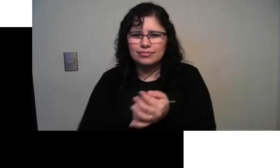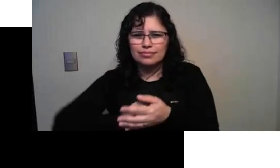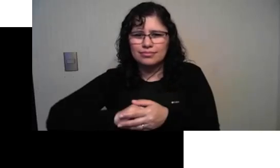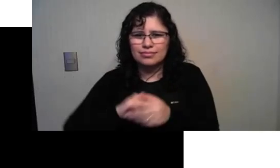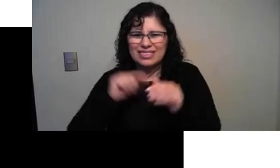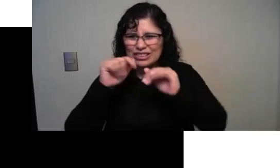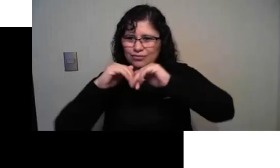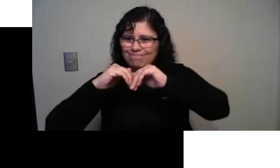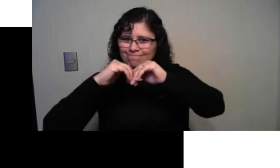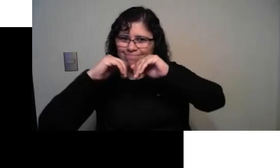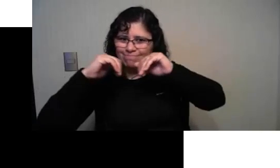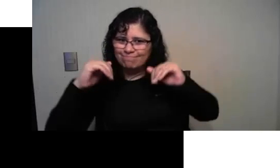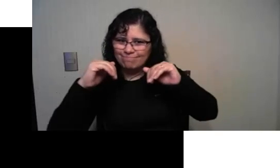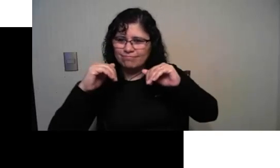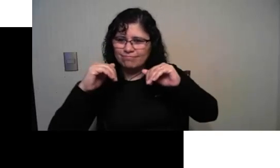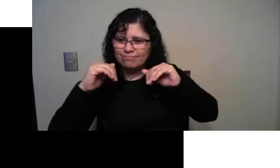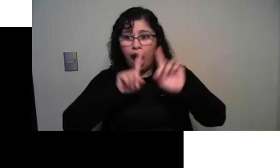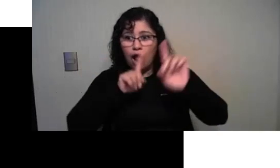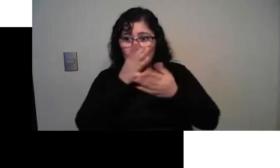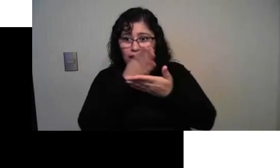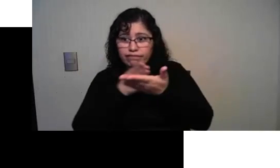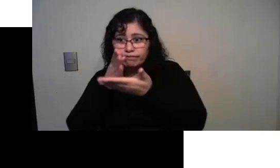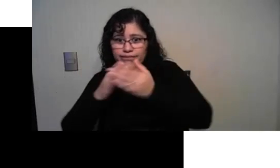aislando estructuras que son